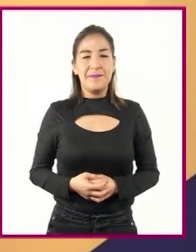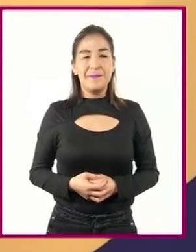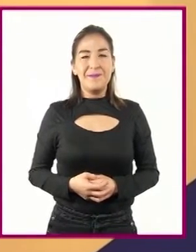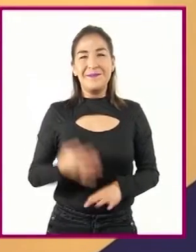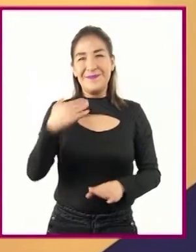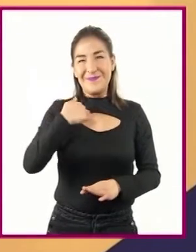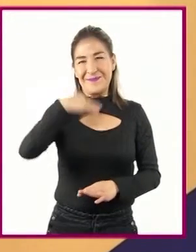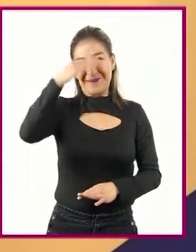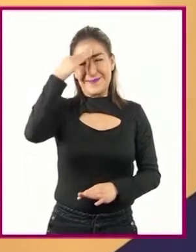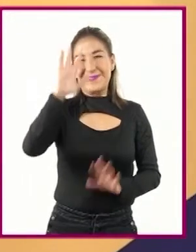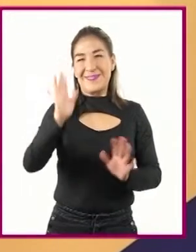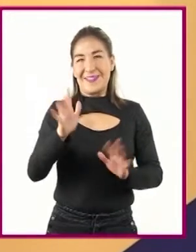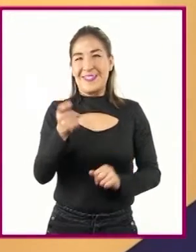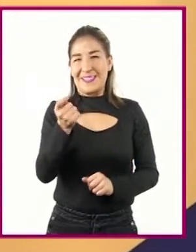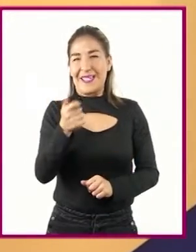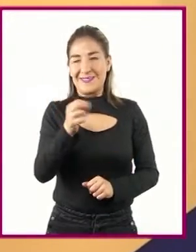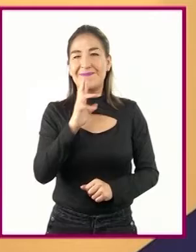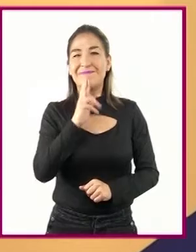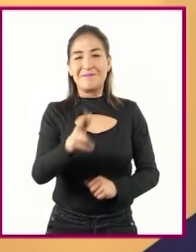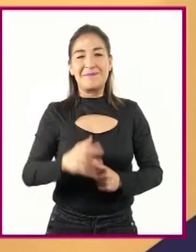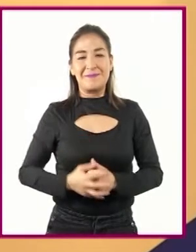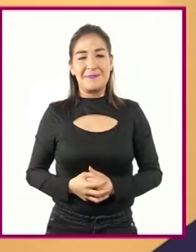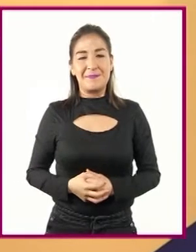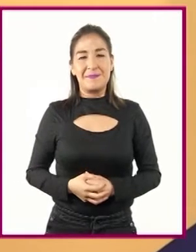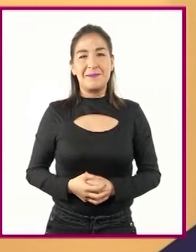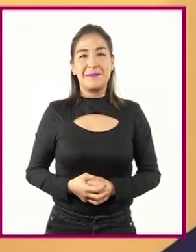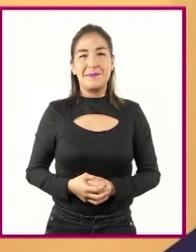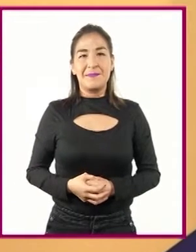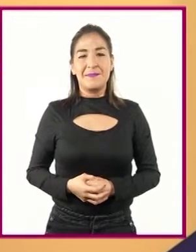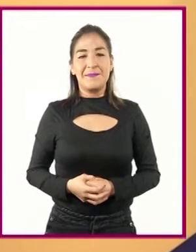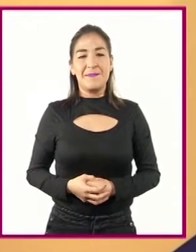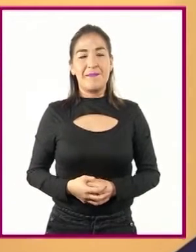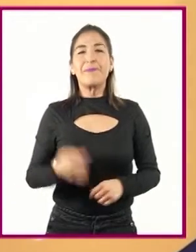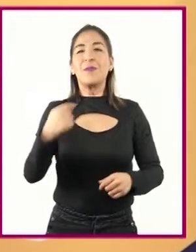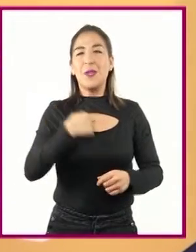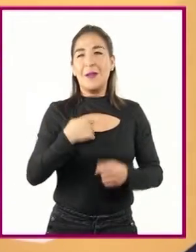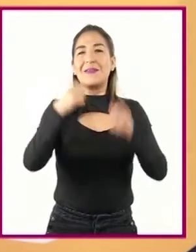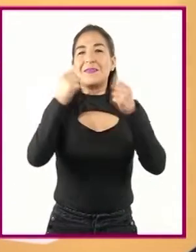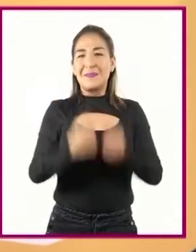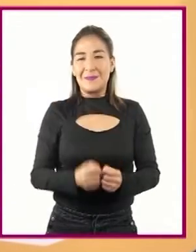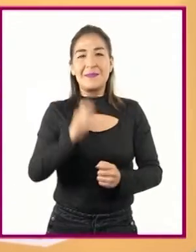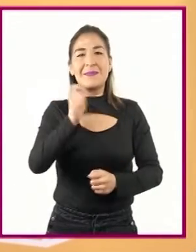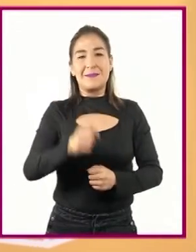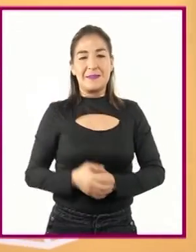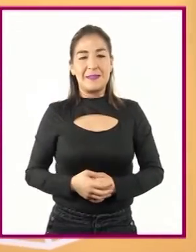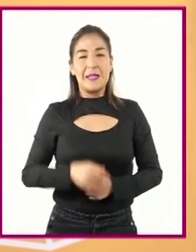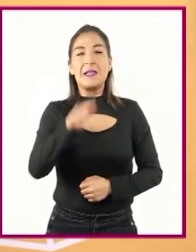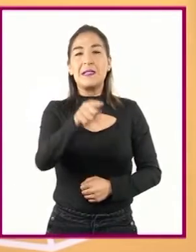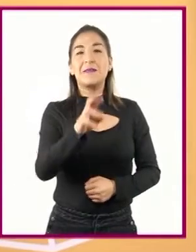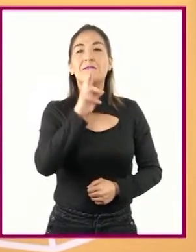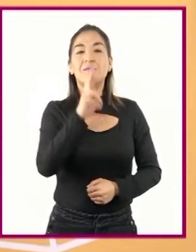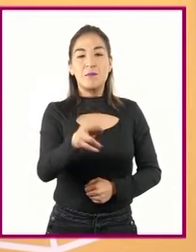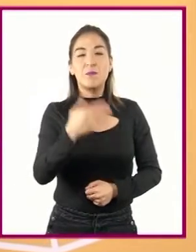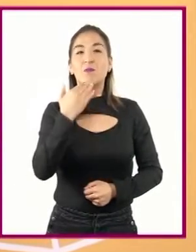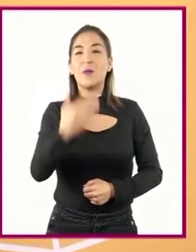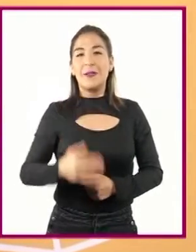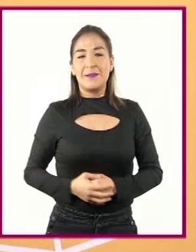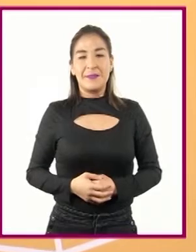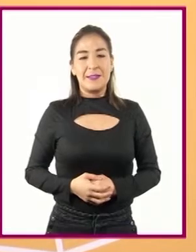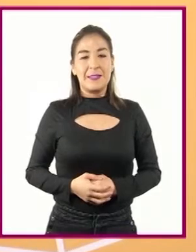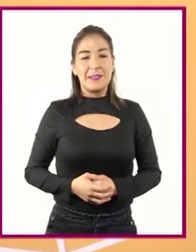Casi lo tengo. A ver. Estoy segura de que el resultado correcto es